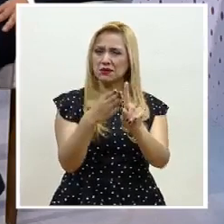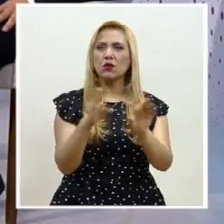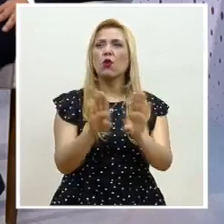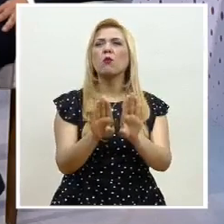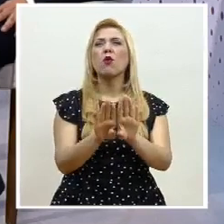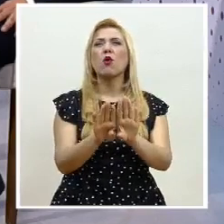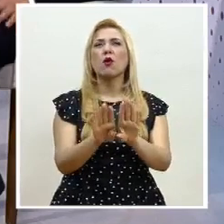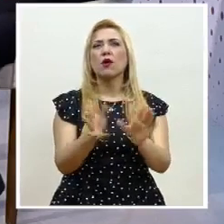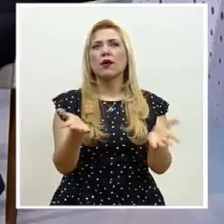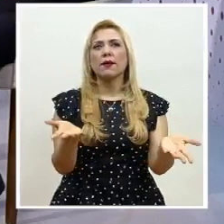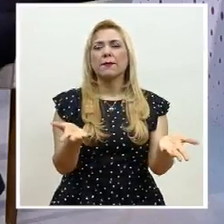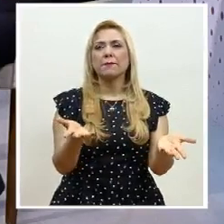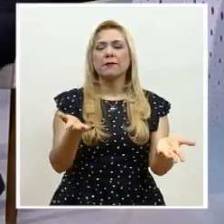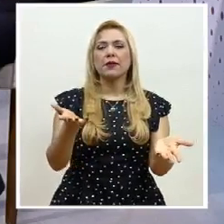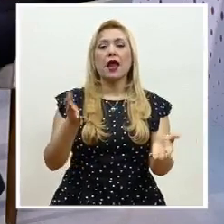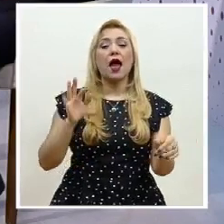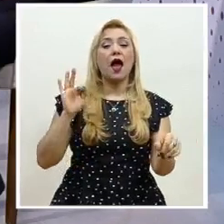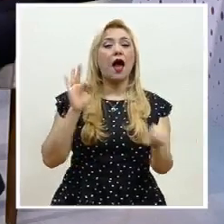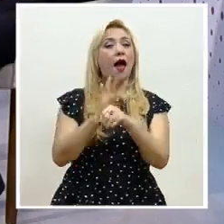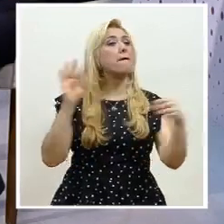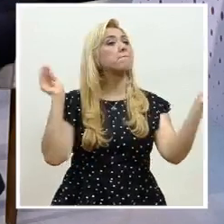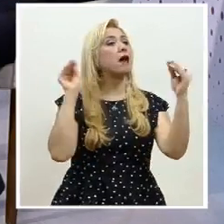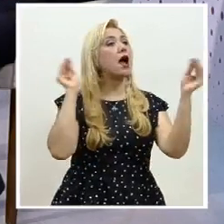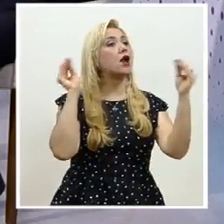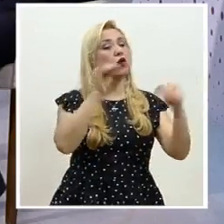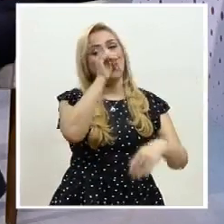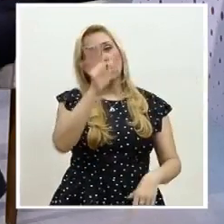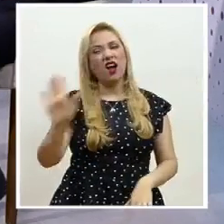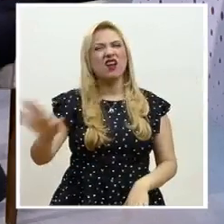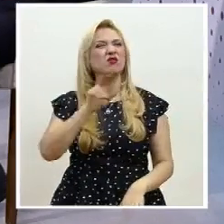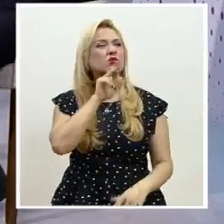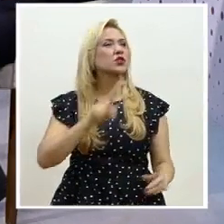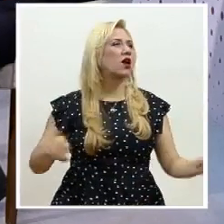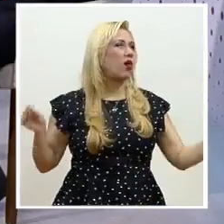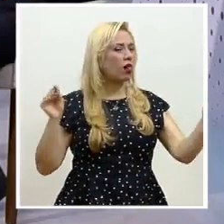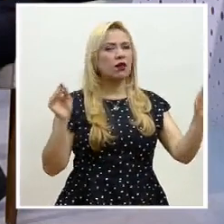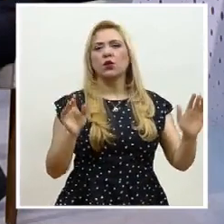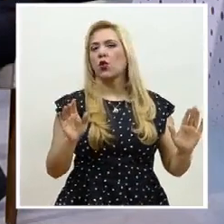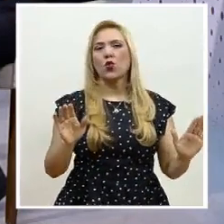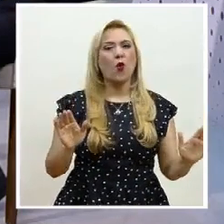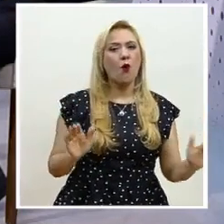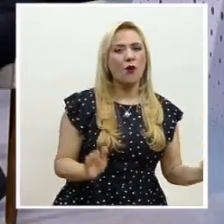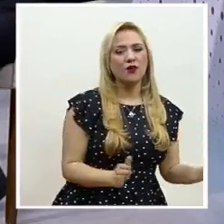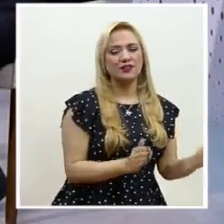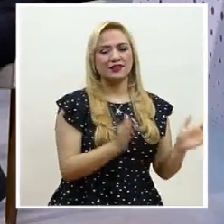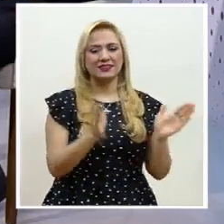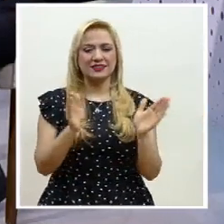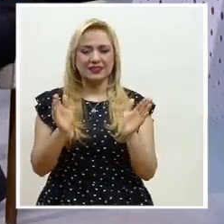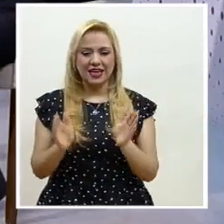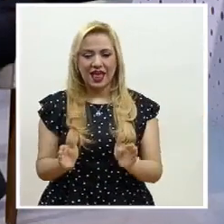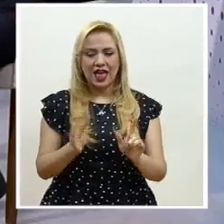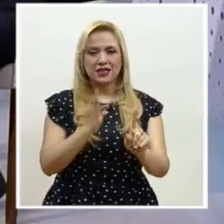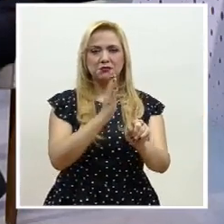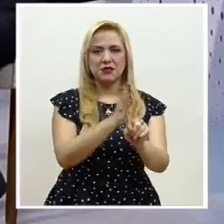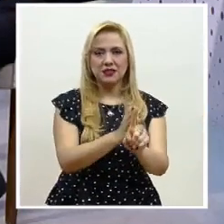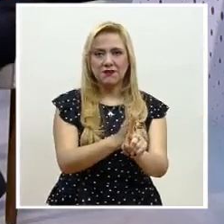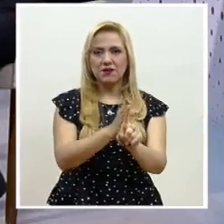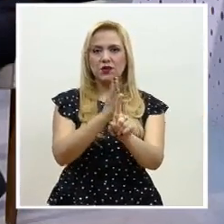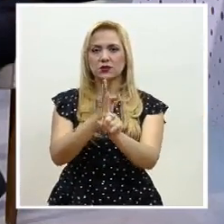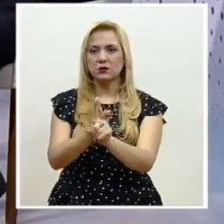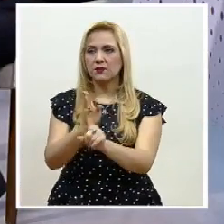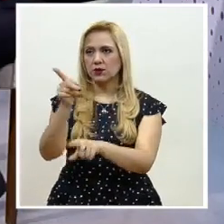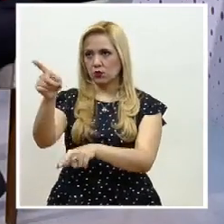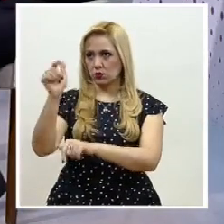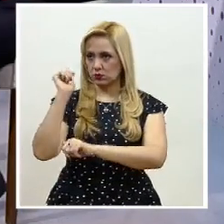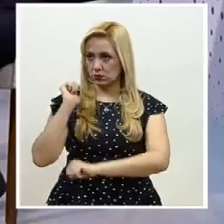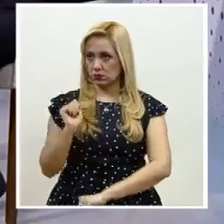decir, ya no son estos efectos de amparo y protejo, sino que se van creando cosas, elementos específicos a cumplir por parte de las autoridades.